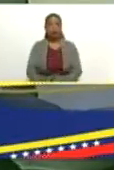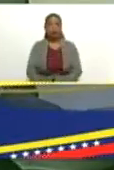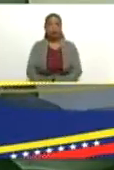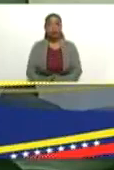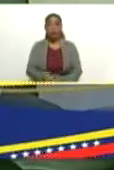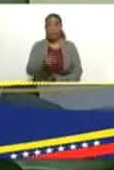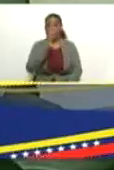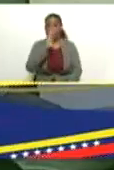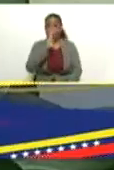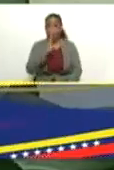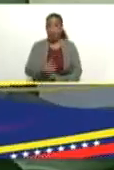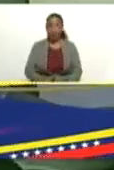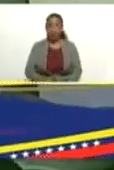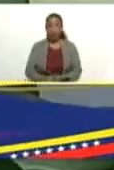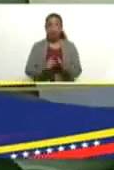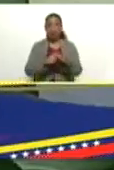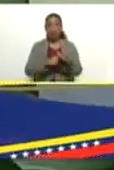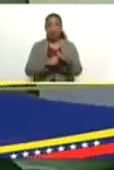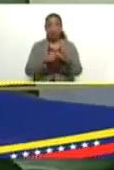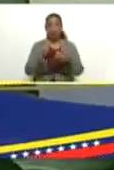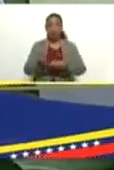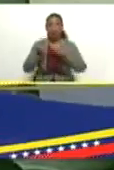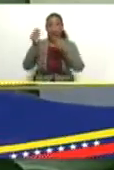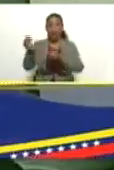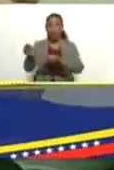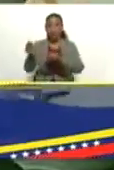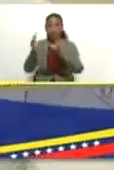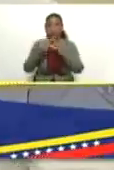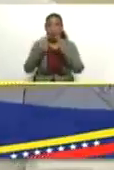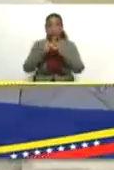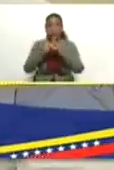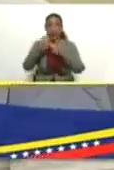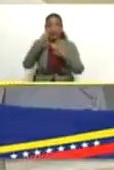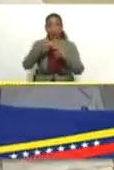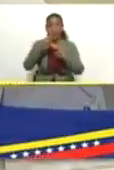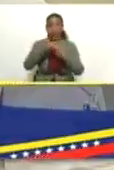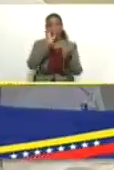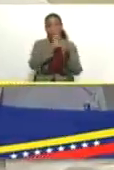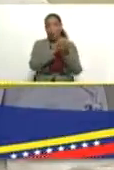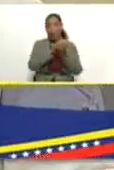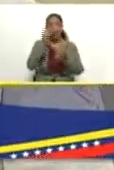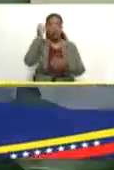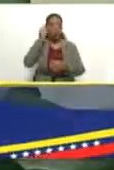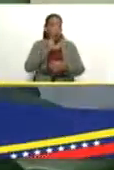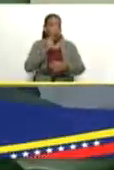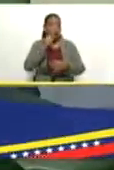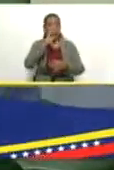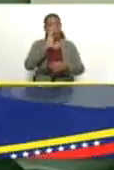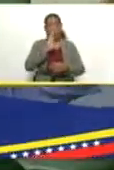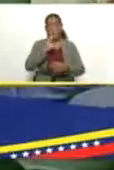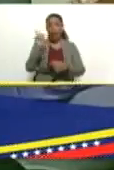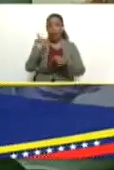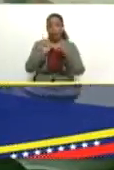Barinas, para entregar viviendas en Barinas, Táchira, Nueva Esparta, Sucre, en todo el país, permanentemente. Esto no lo para nadie. La